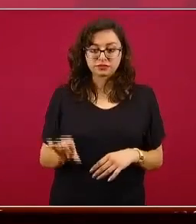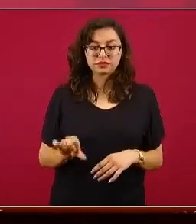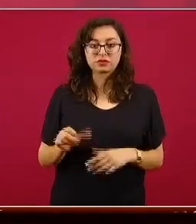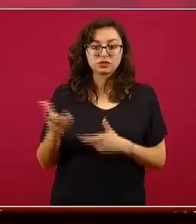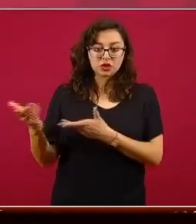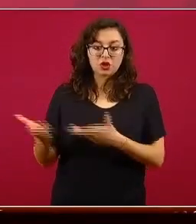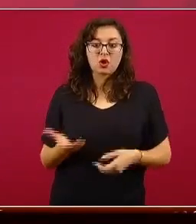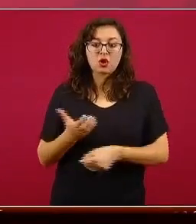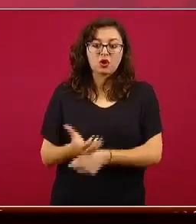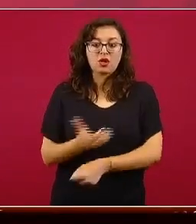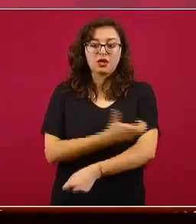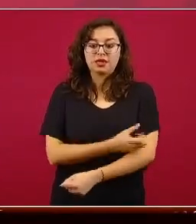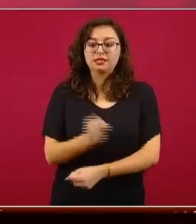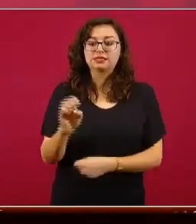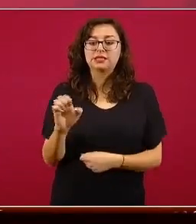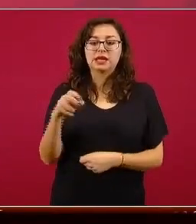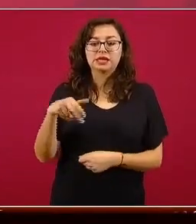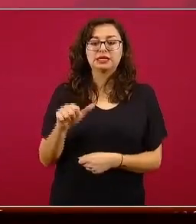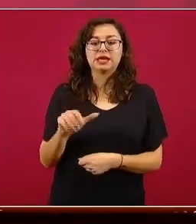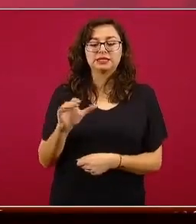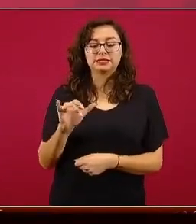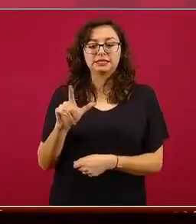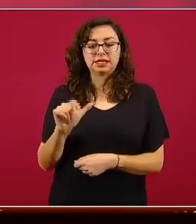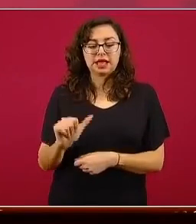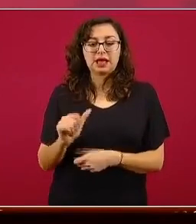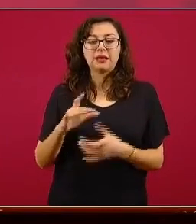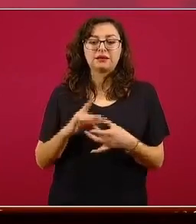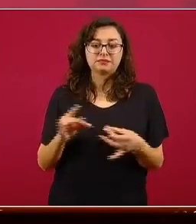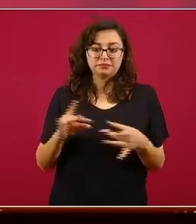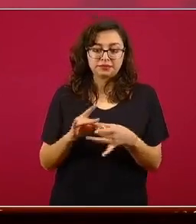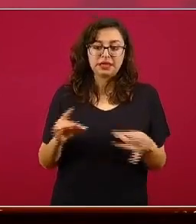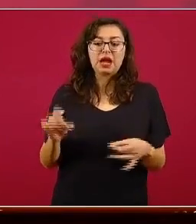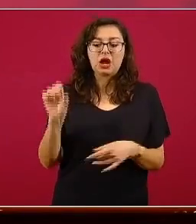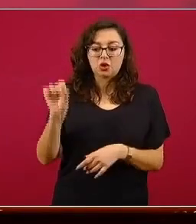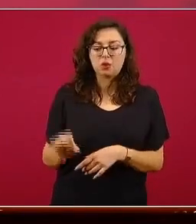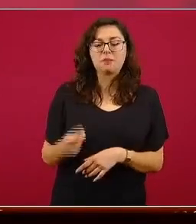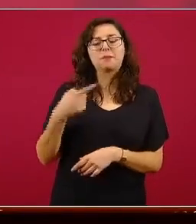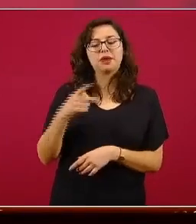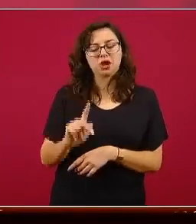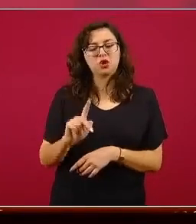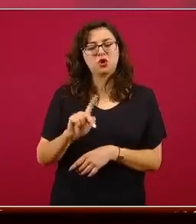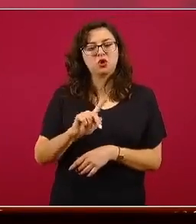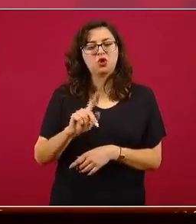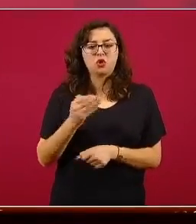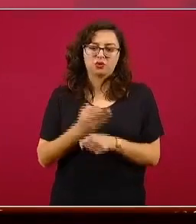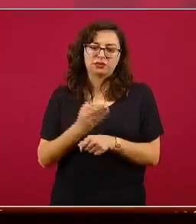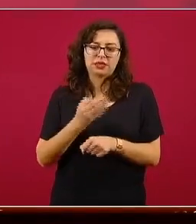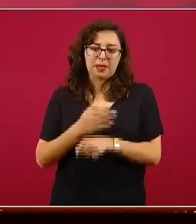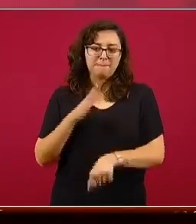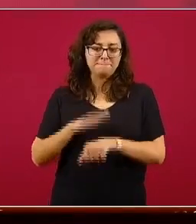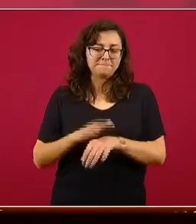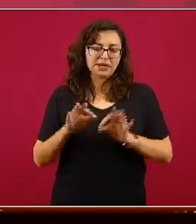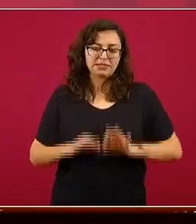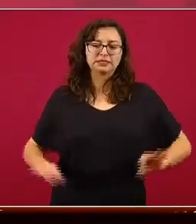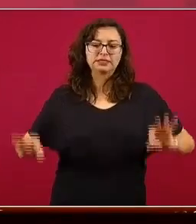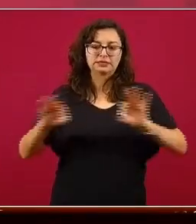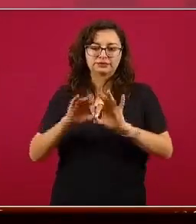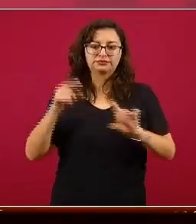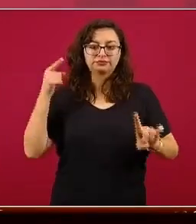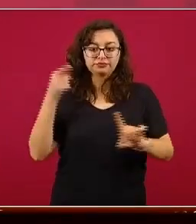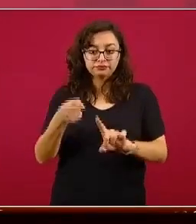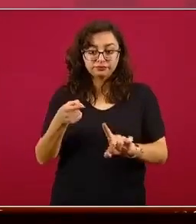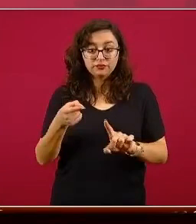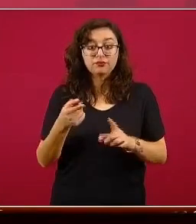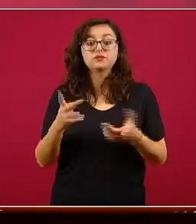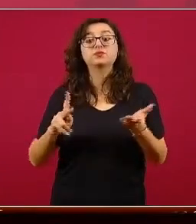traer a nuestros compañeros de Senacica que lo comentaran, pero decidimos posponerlo por la importancia del mensaje central que les pido,